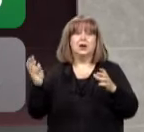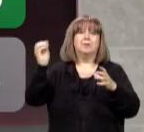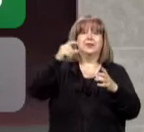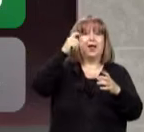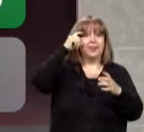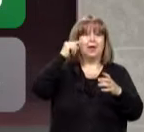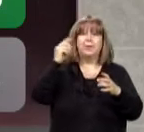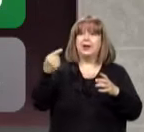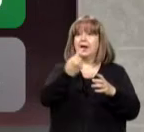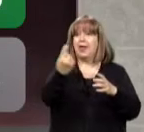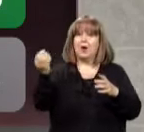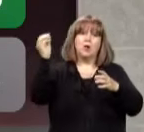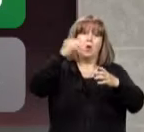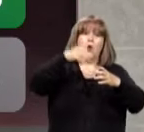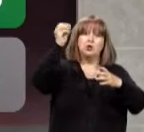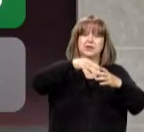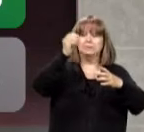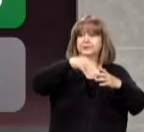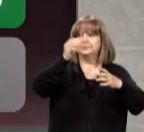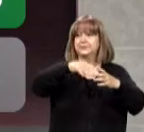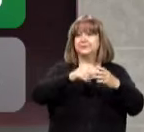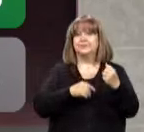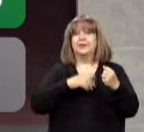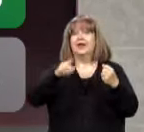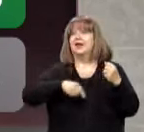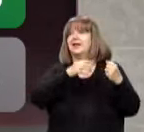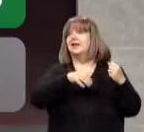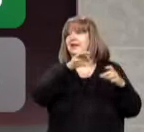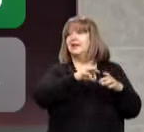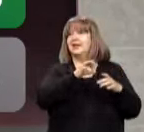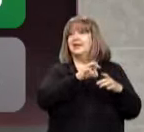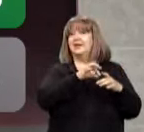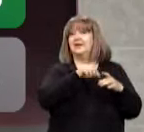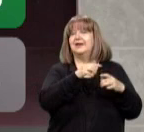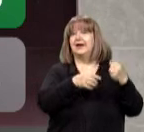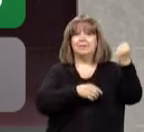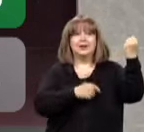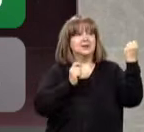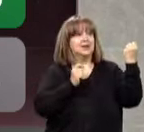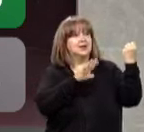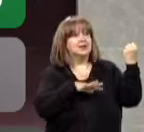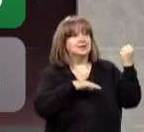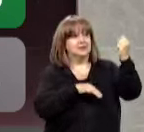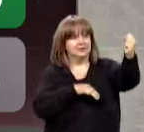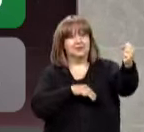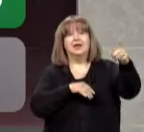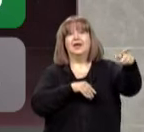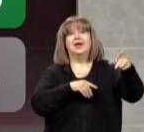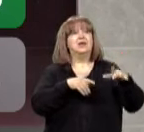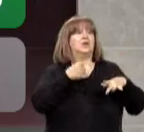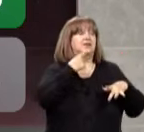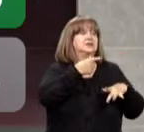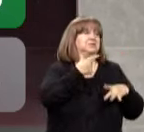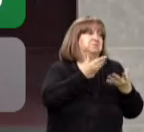ponemos Diez mil pesos cada uno en esa bolsa Sí y elegimos a unos expertos que saben qué hacer con esa plata y eligen por ejemplo